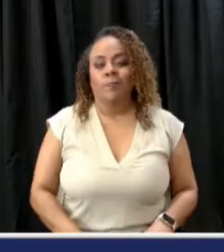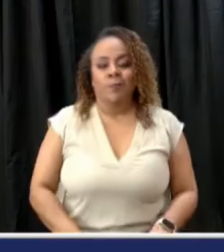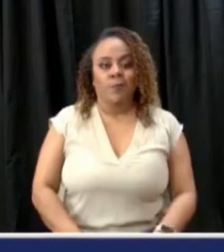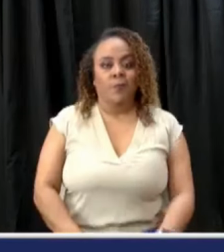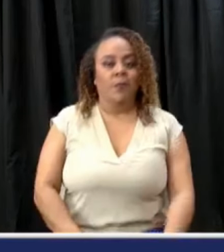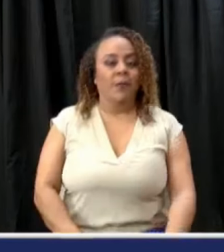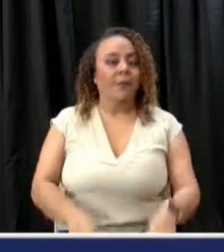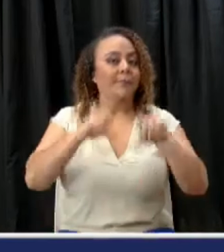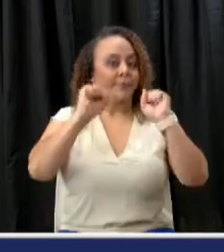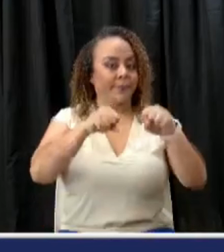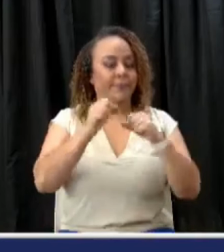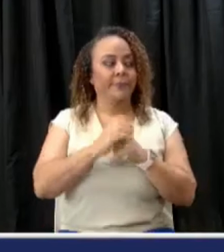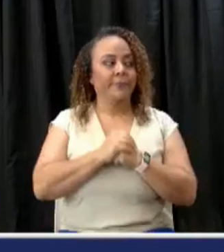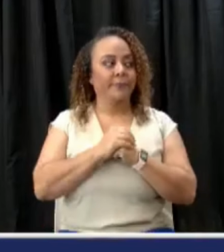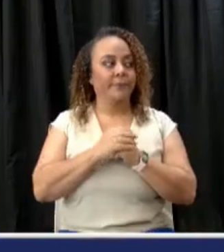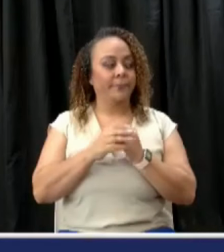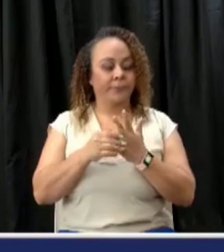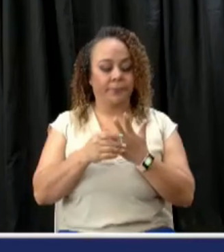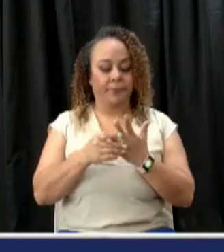pie para